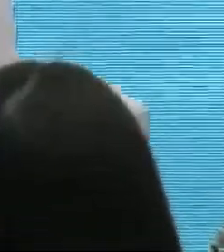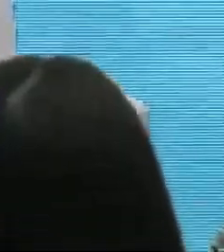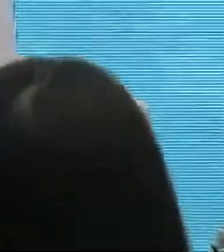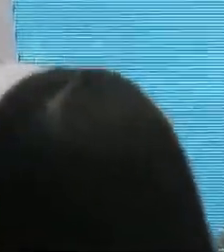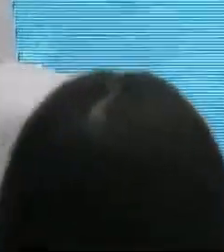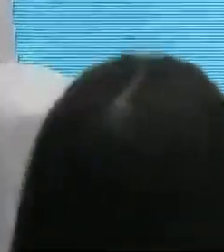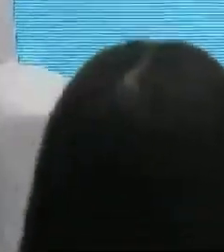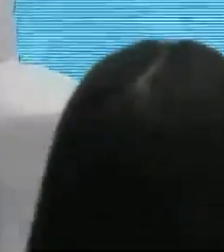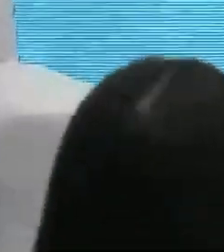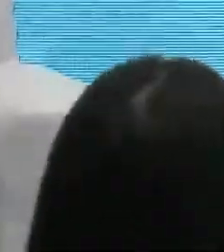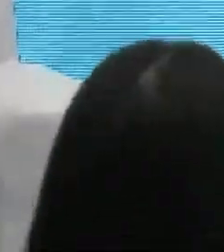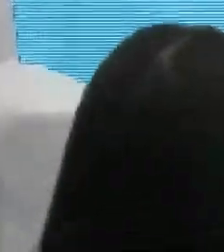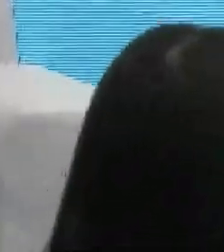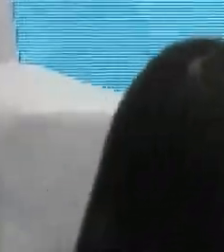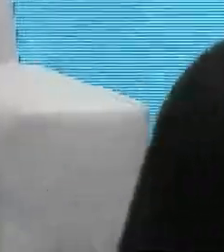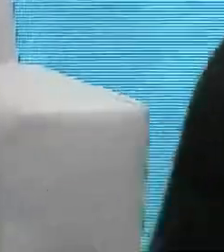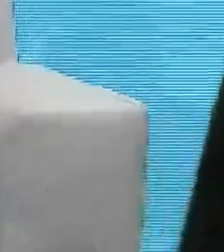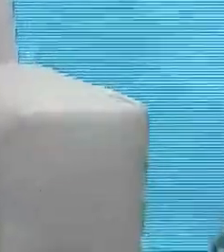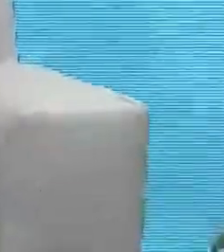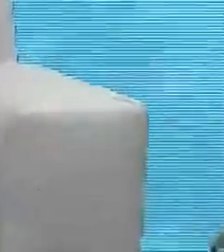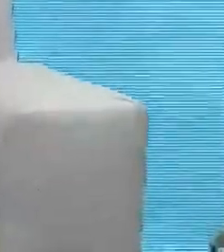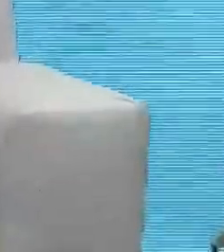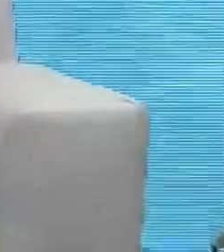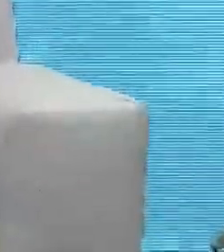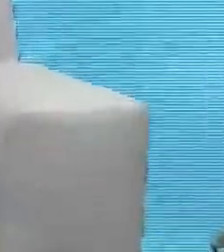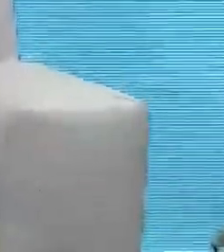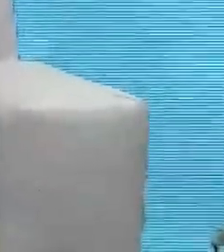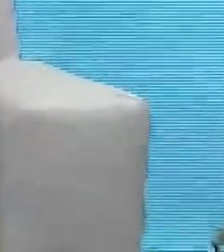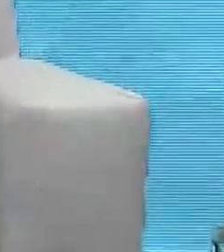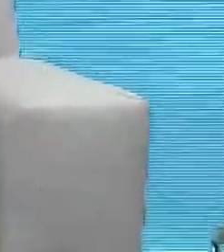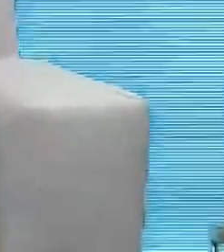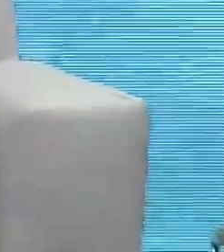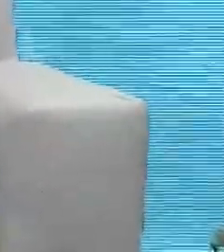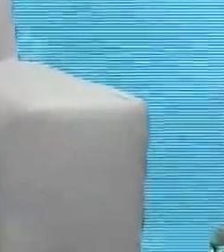luego a la señora Delgadillo, y finalizamos entonces.